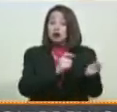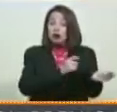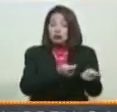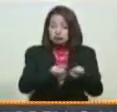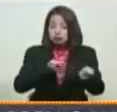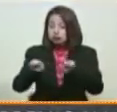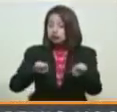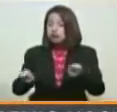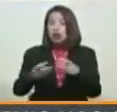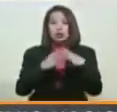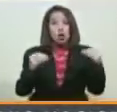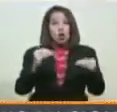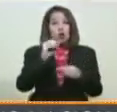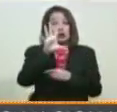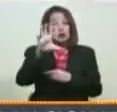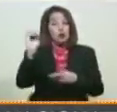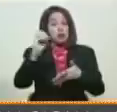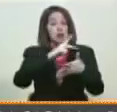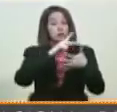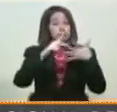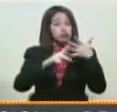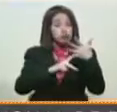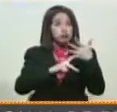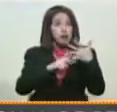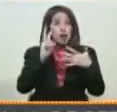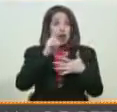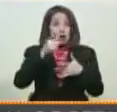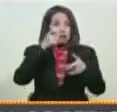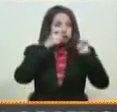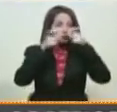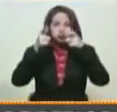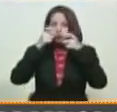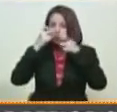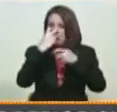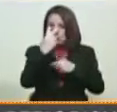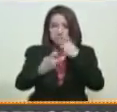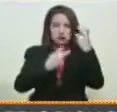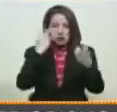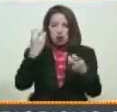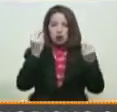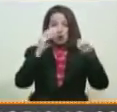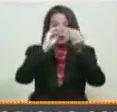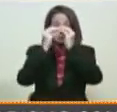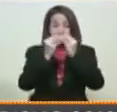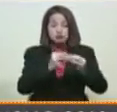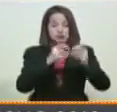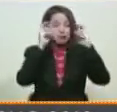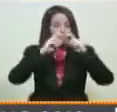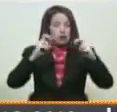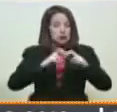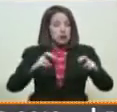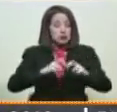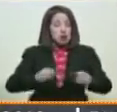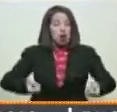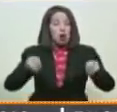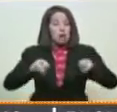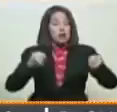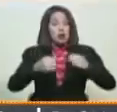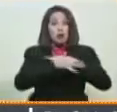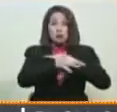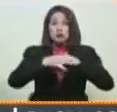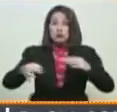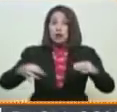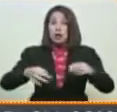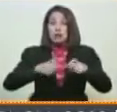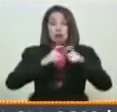los rubros del Plan 50 y de visitas, de inspección y de reestructuración a los mercados mayoristas y municipales. Hasta la fecha,